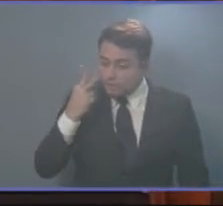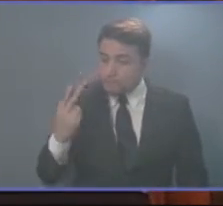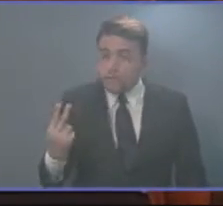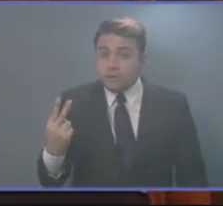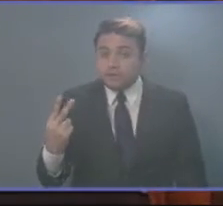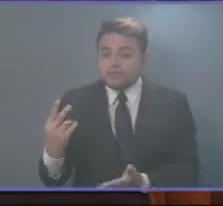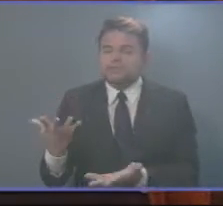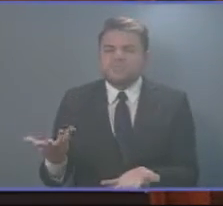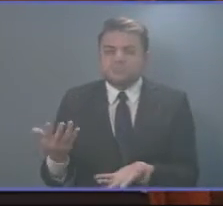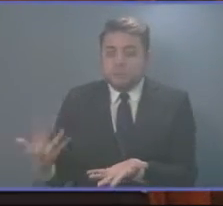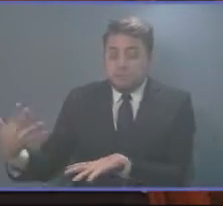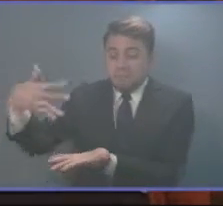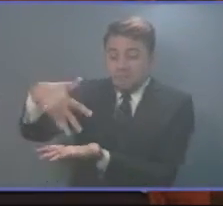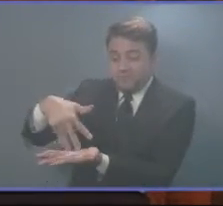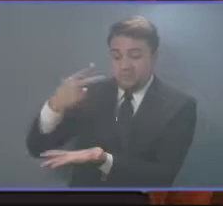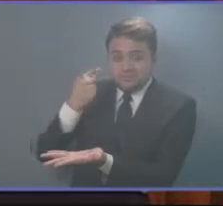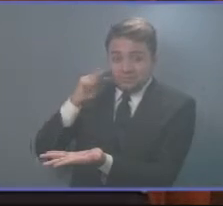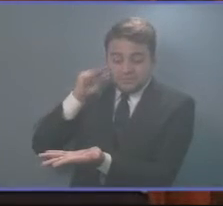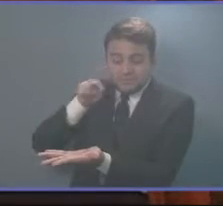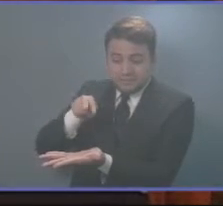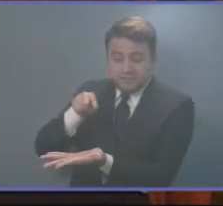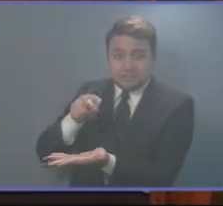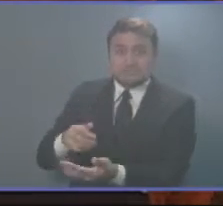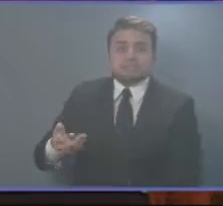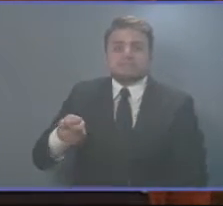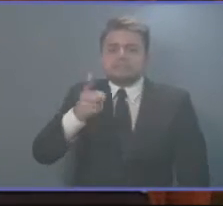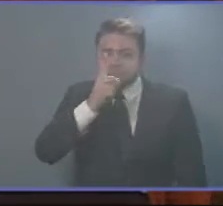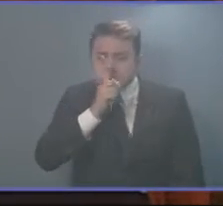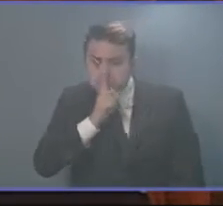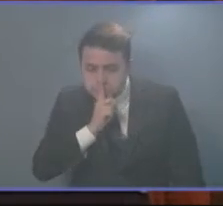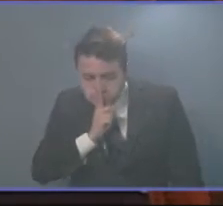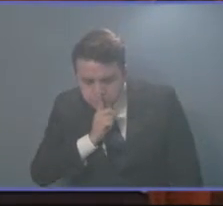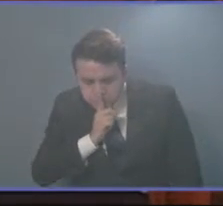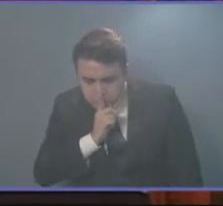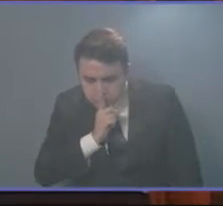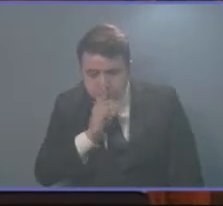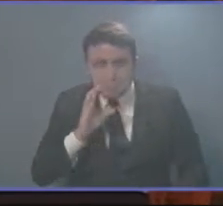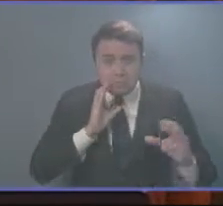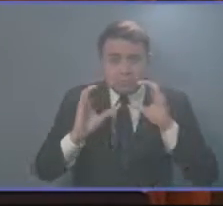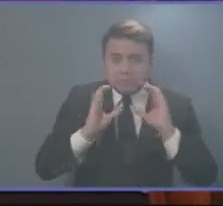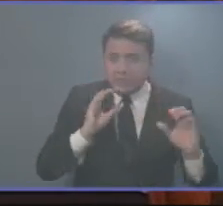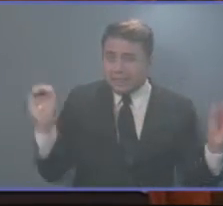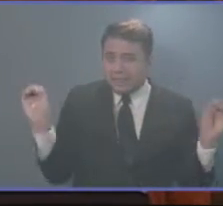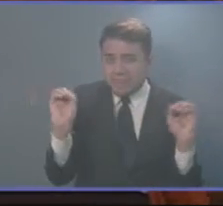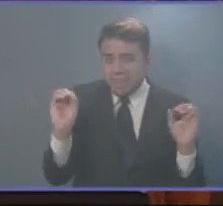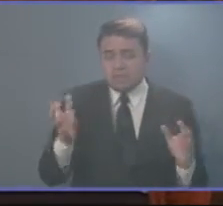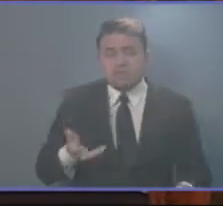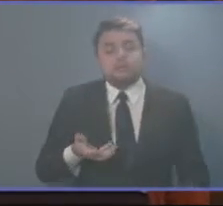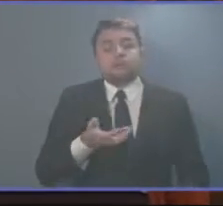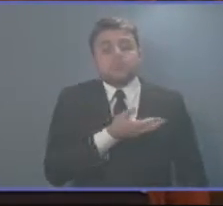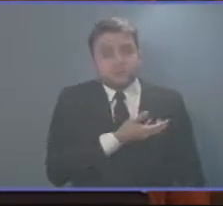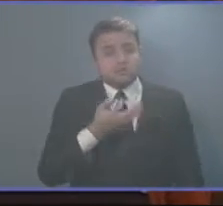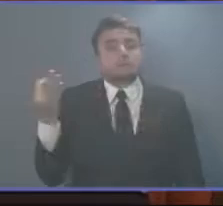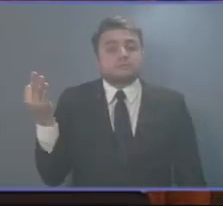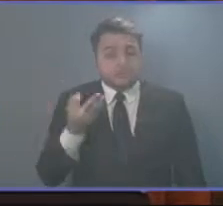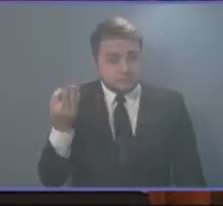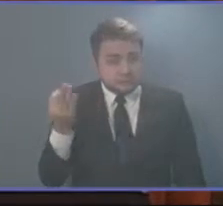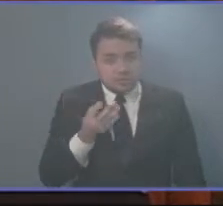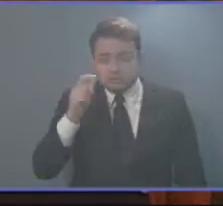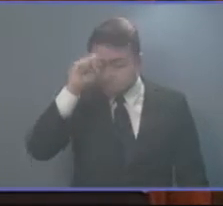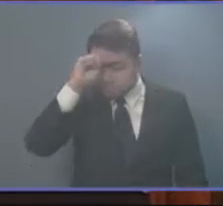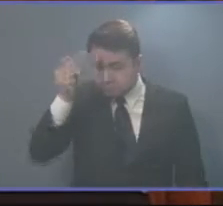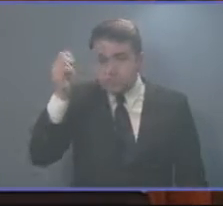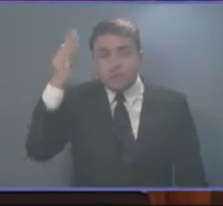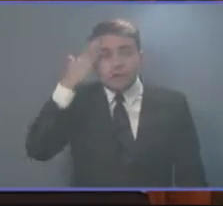población que ha estado en el silencio. También hay que reconocer a la mocionante, la